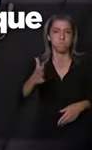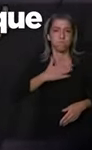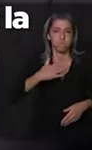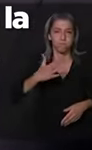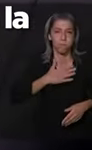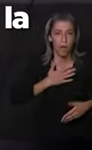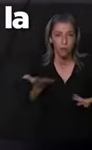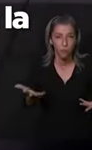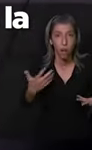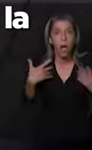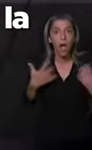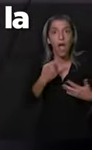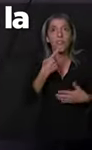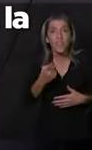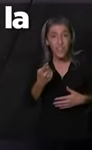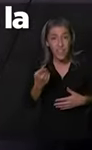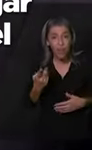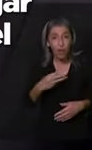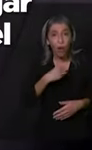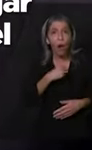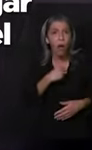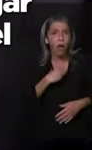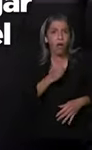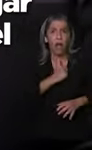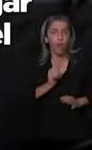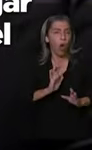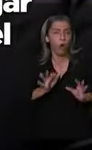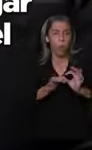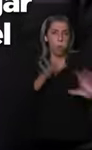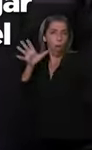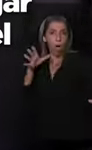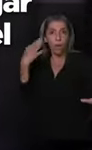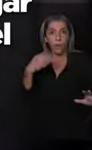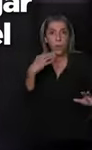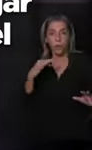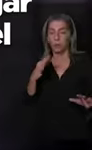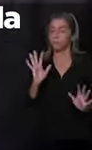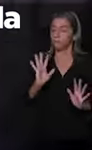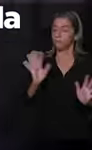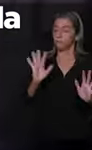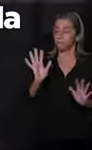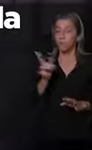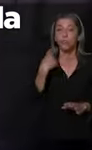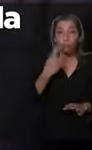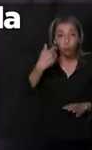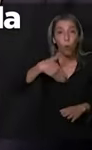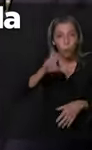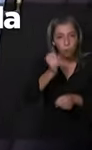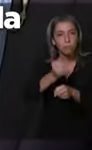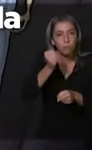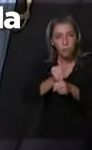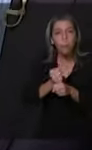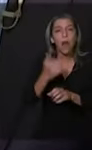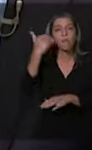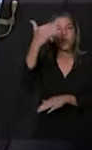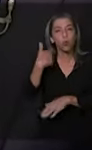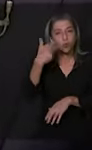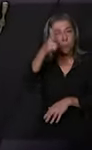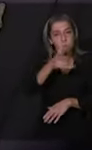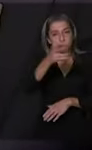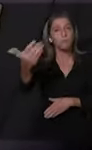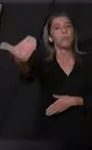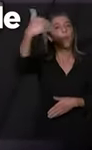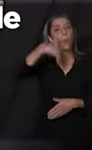había que romper relaciones con la santa sede vamos a trabajar para que en el 2024 el papa visite la Argentina por